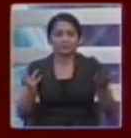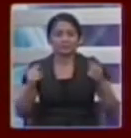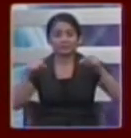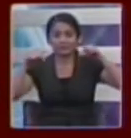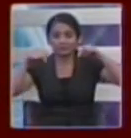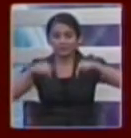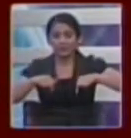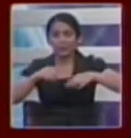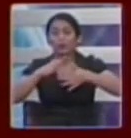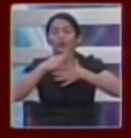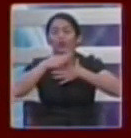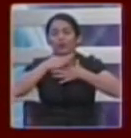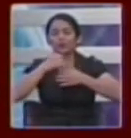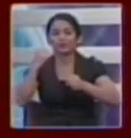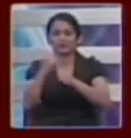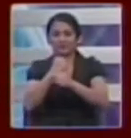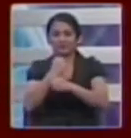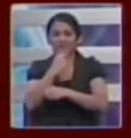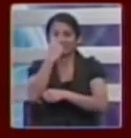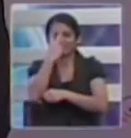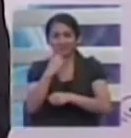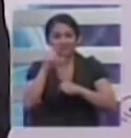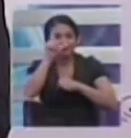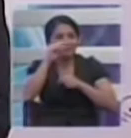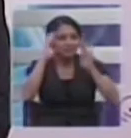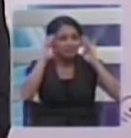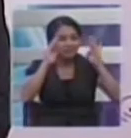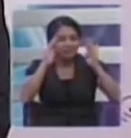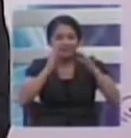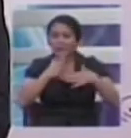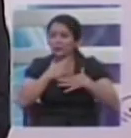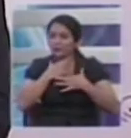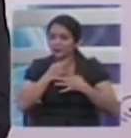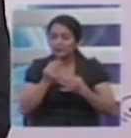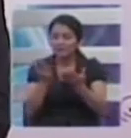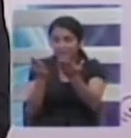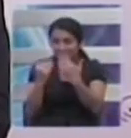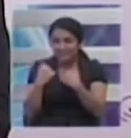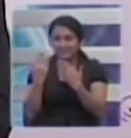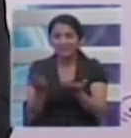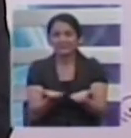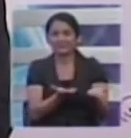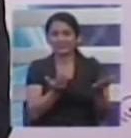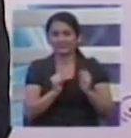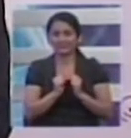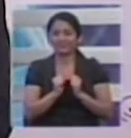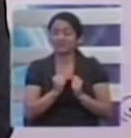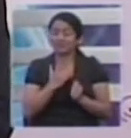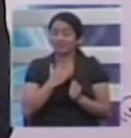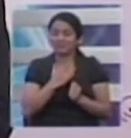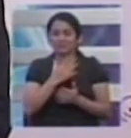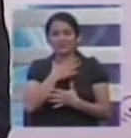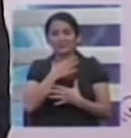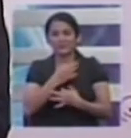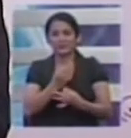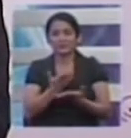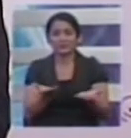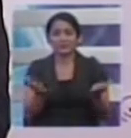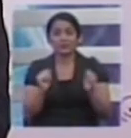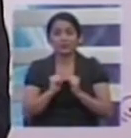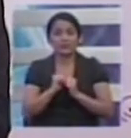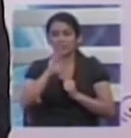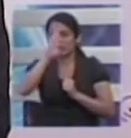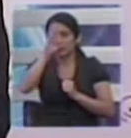realmente amamos lo que hacemos, lo hacemos con muchísima pasión y es eso, ¿no? Estar muy, muy preocupado de